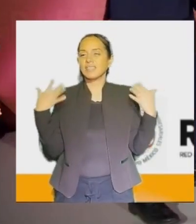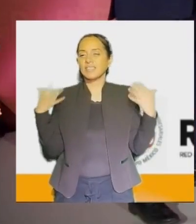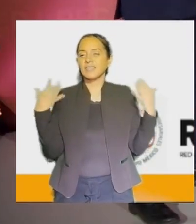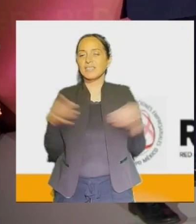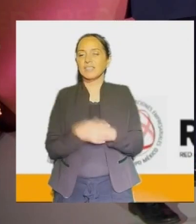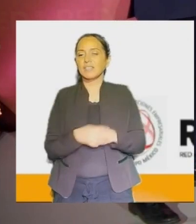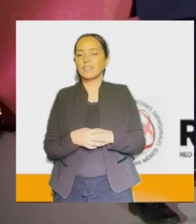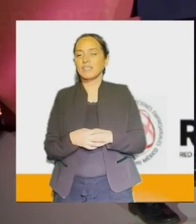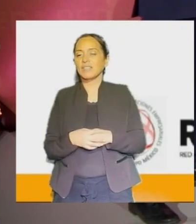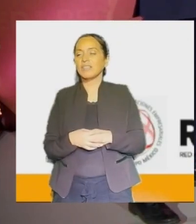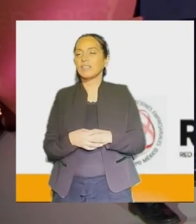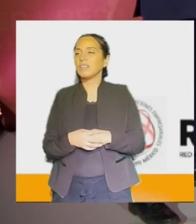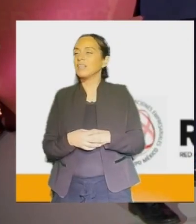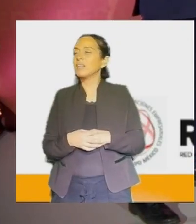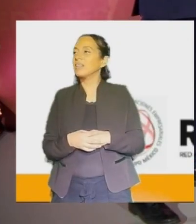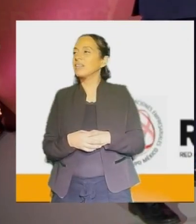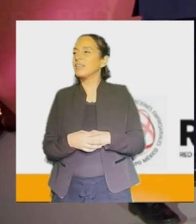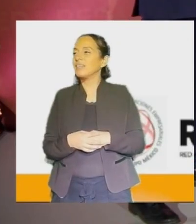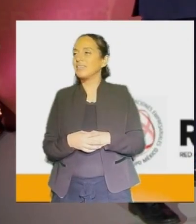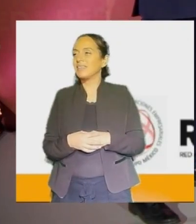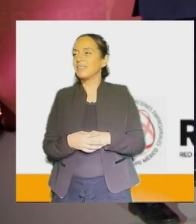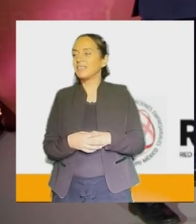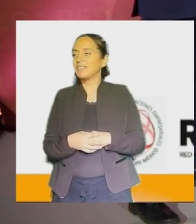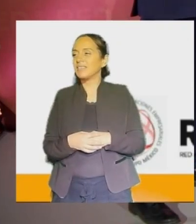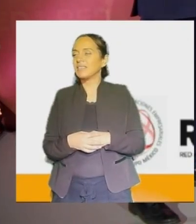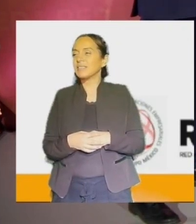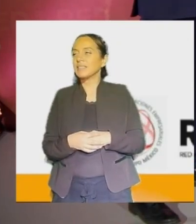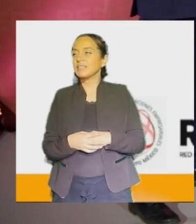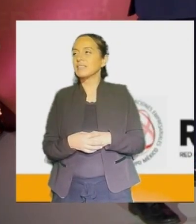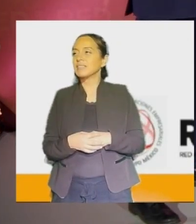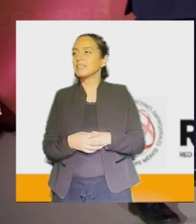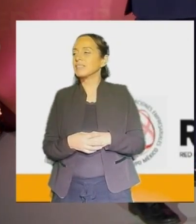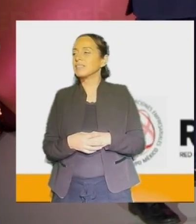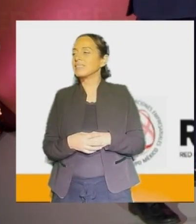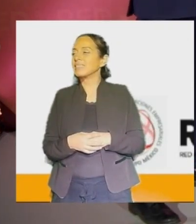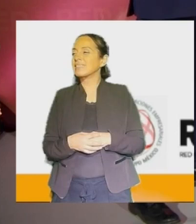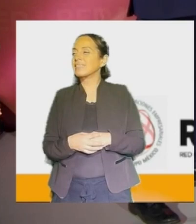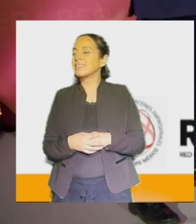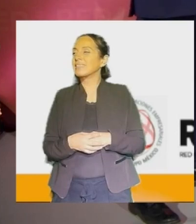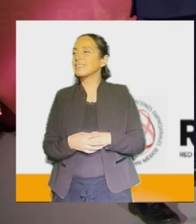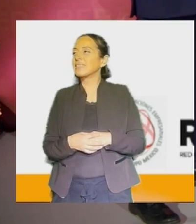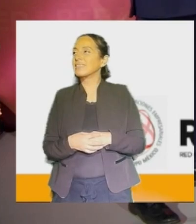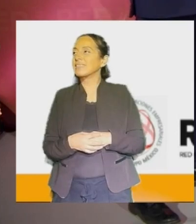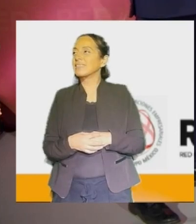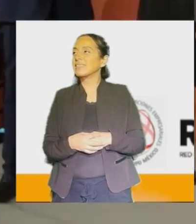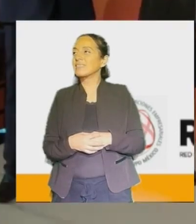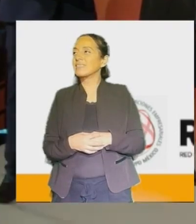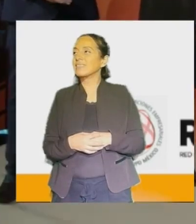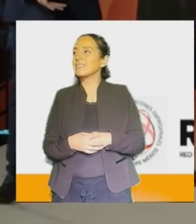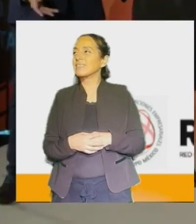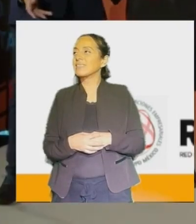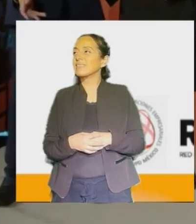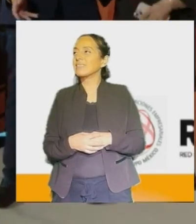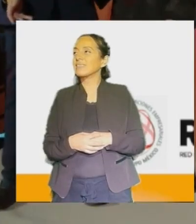¡Felicidades! Saluda. ¡Felicidades! Tan, tararán, así como de primaria. Así. Gracias. Como entrega de reconocimiento de primaria. Y los van a tener que